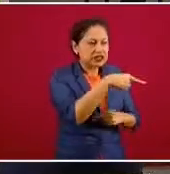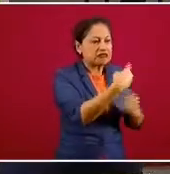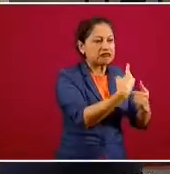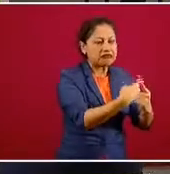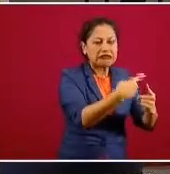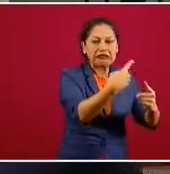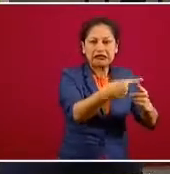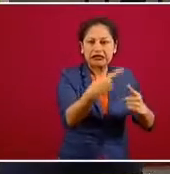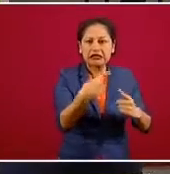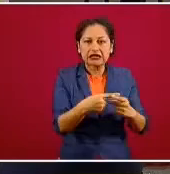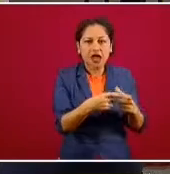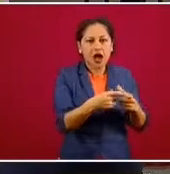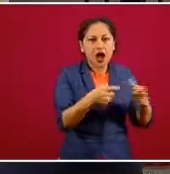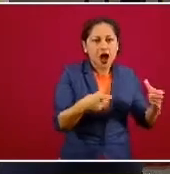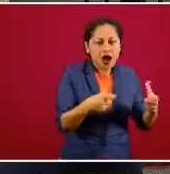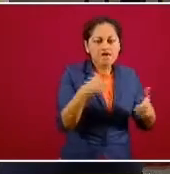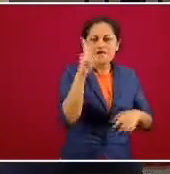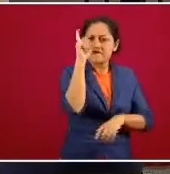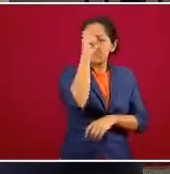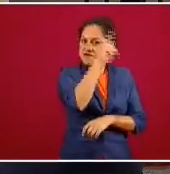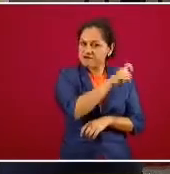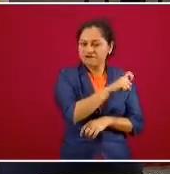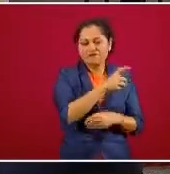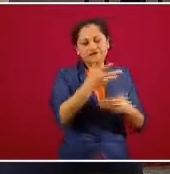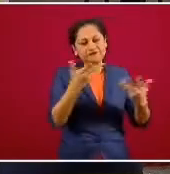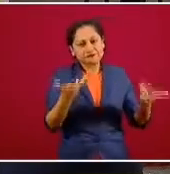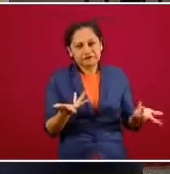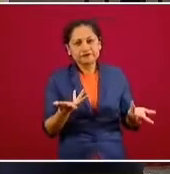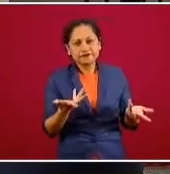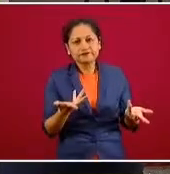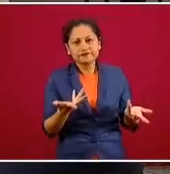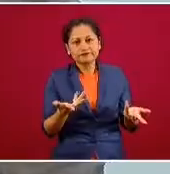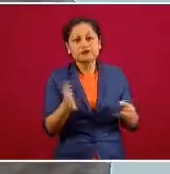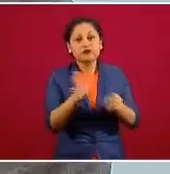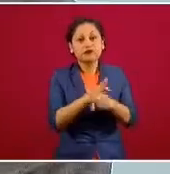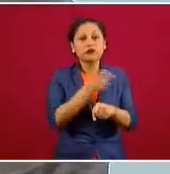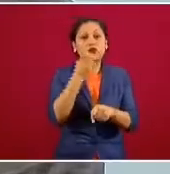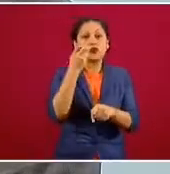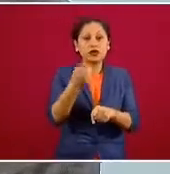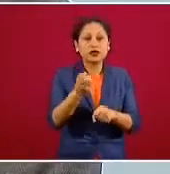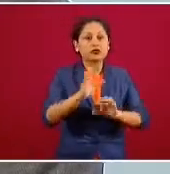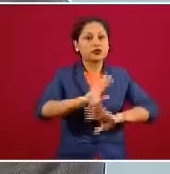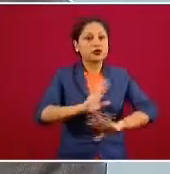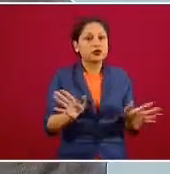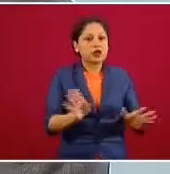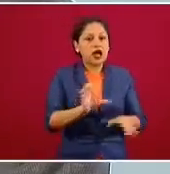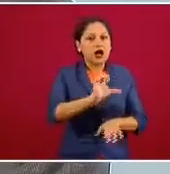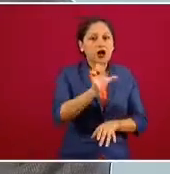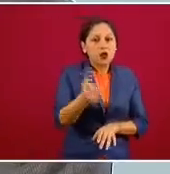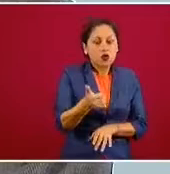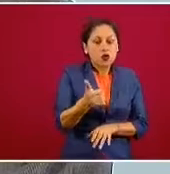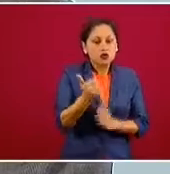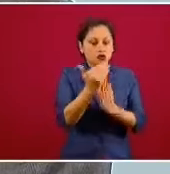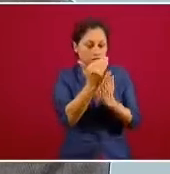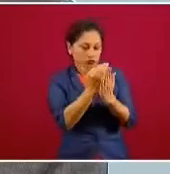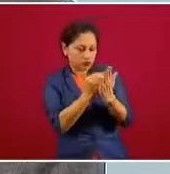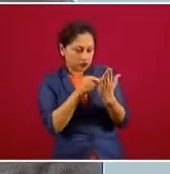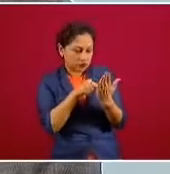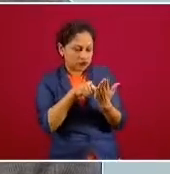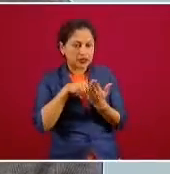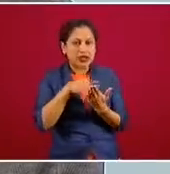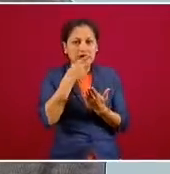contagios. Y es el momento en donde es importante considerar el otro paquete de medidas que en su conjunto le